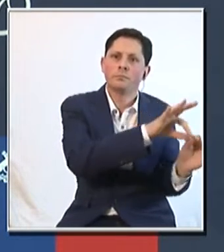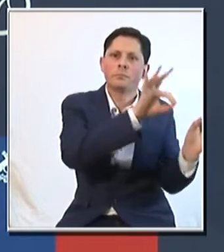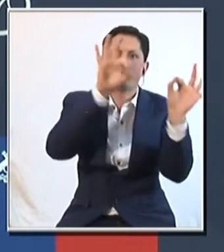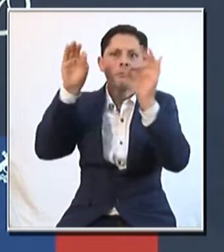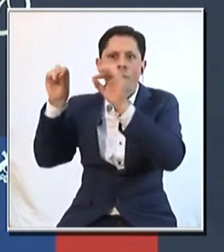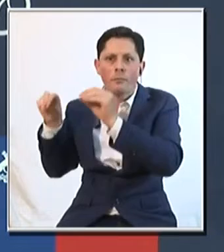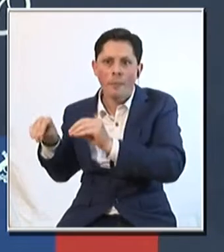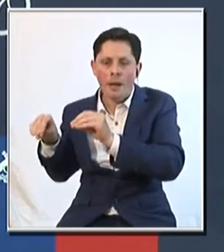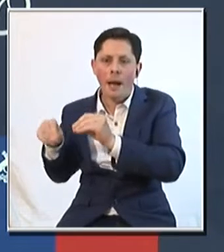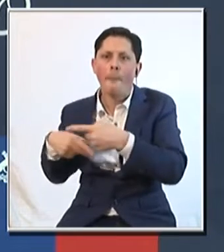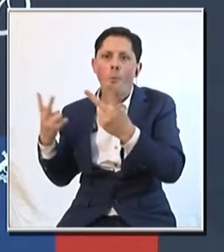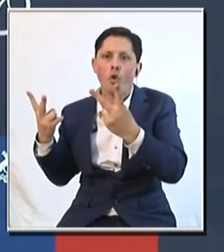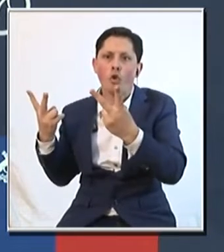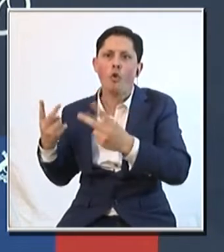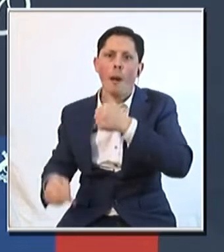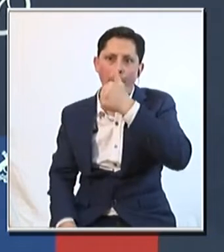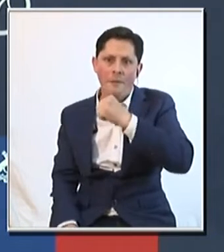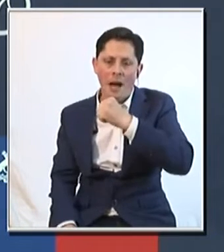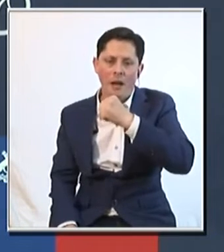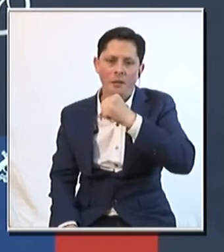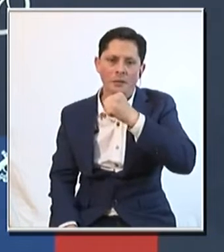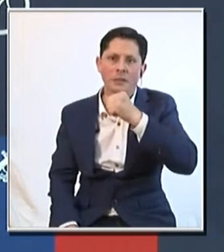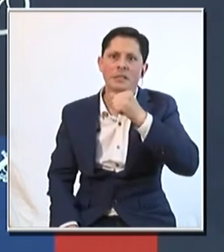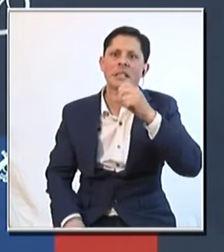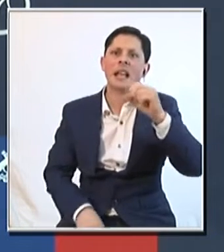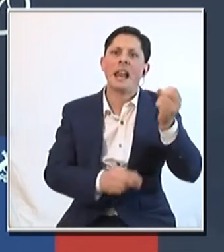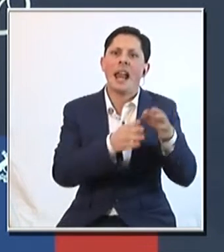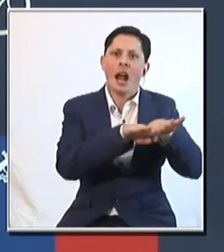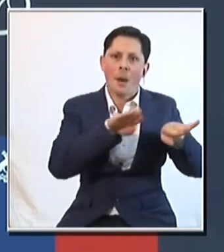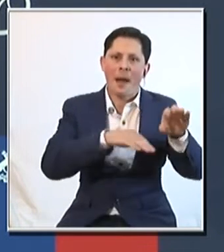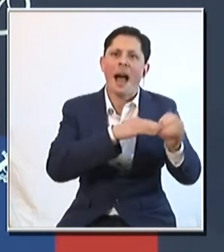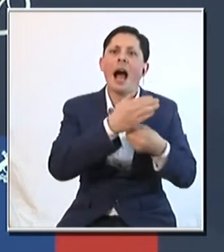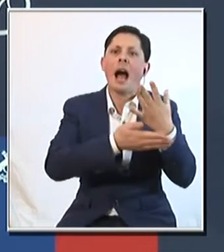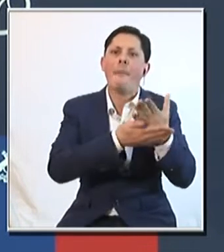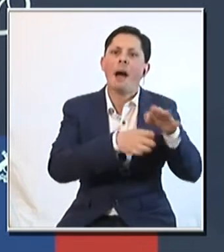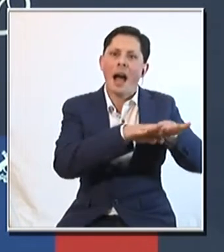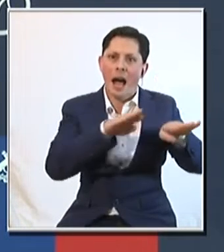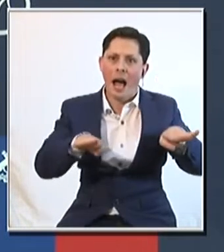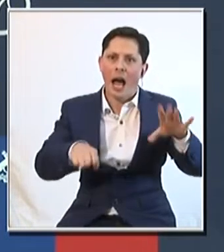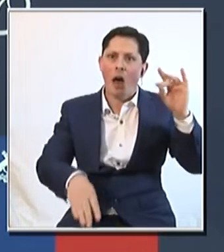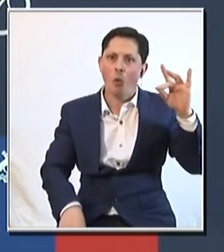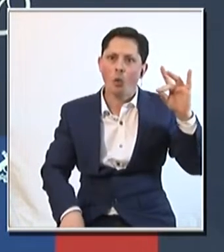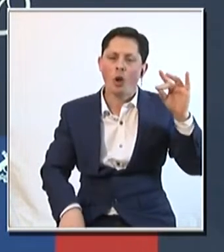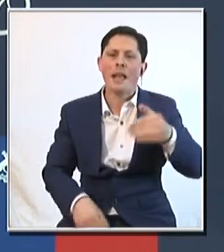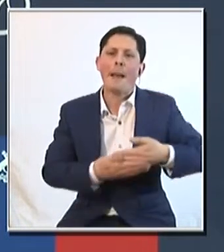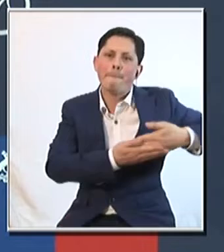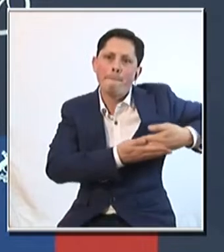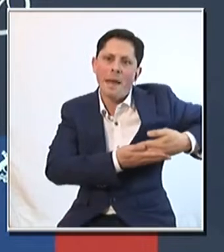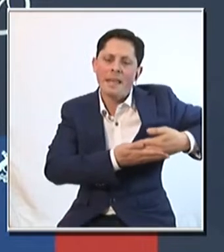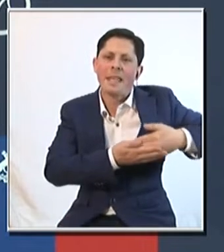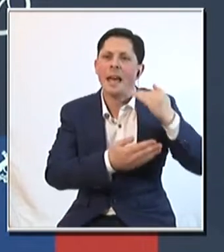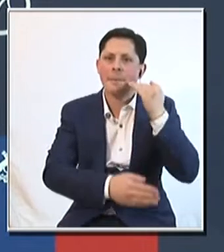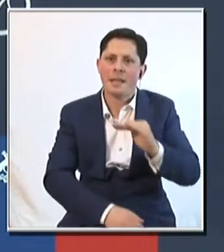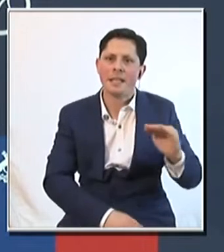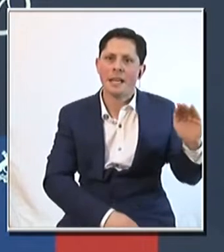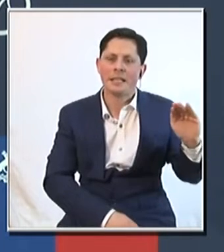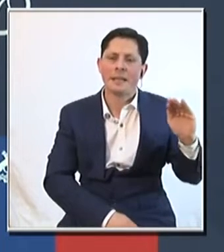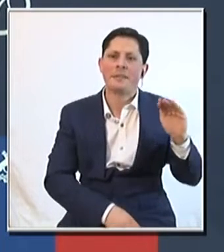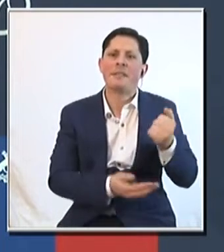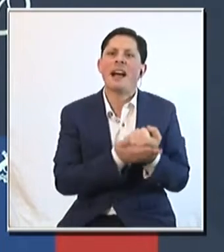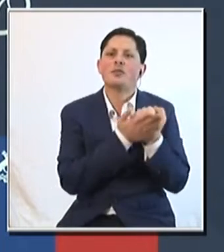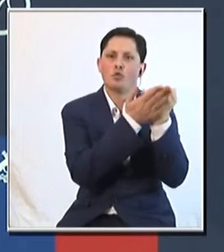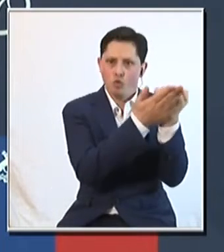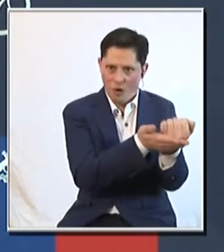centros hospitalarios públicos y privados, la reconversión de camas adultas y pediátricas, entre otras medidas, para así asegurar el tratamiento a